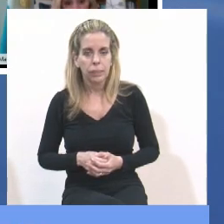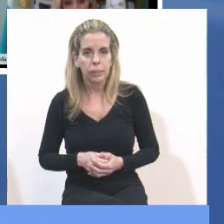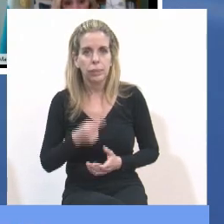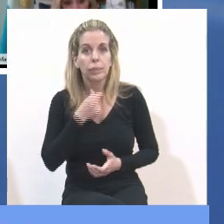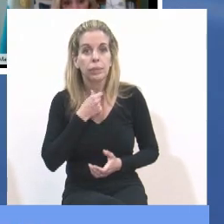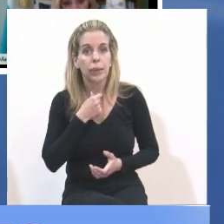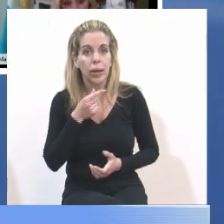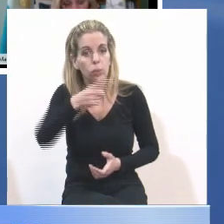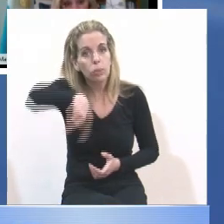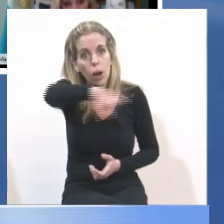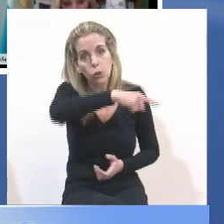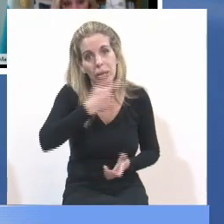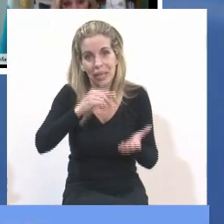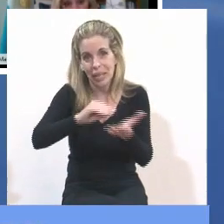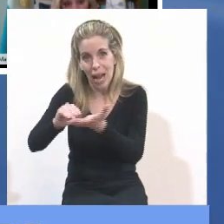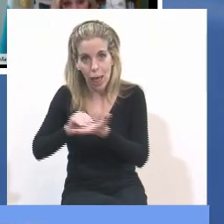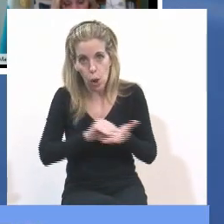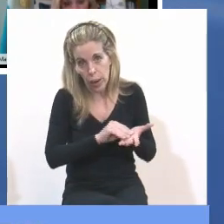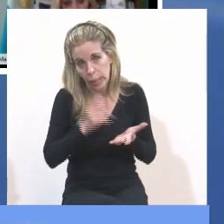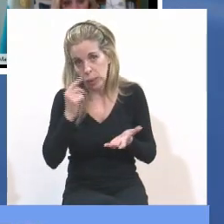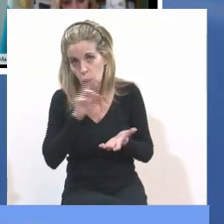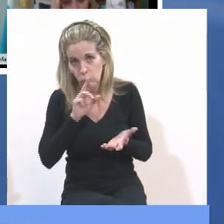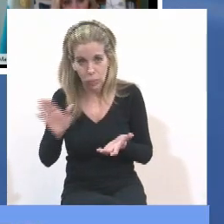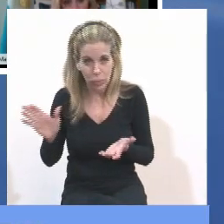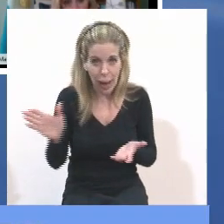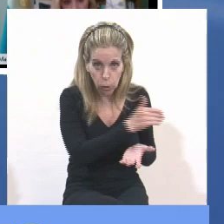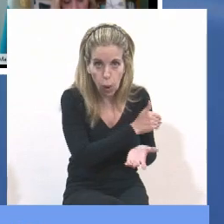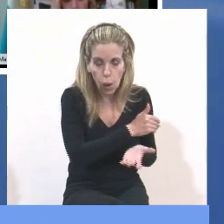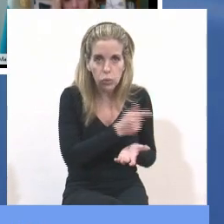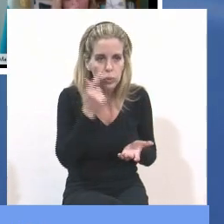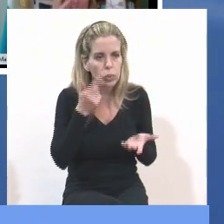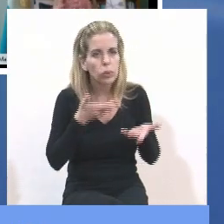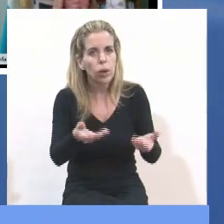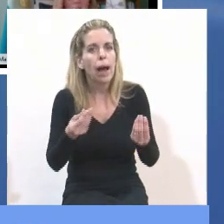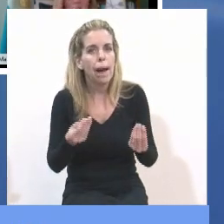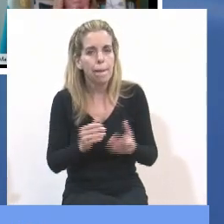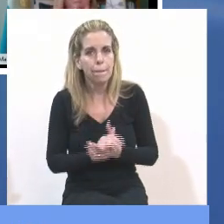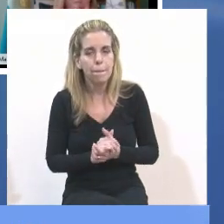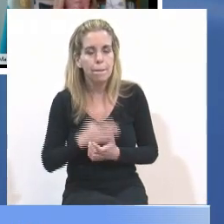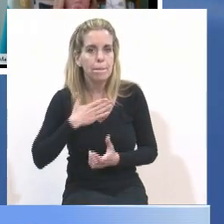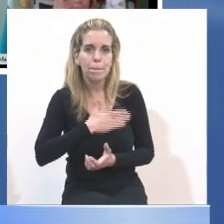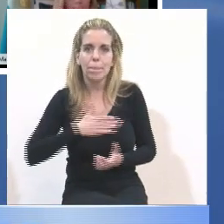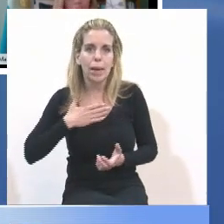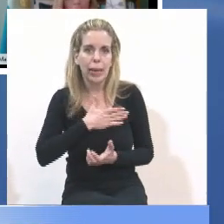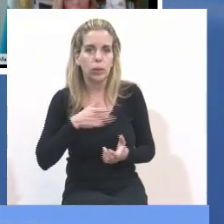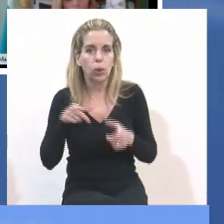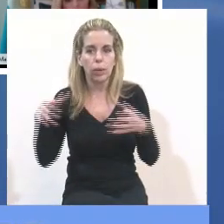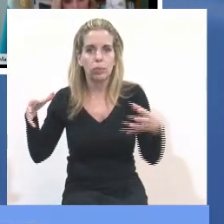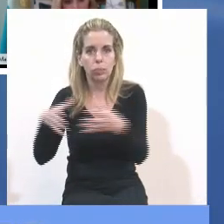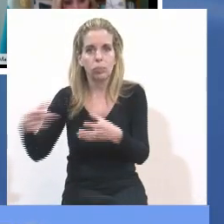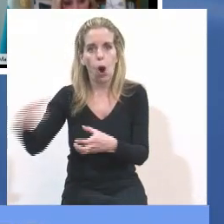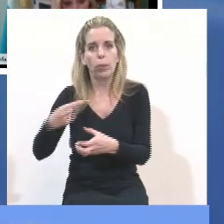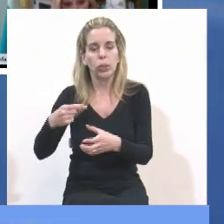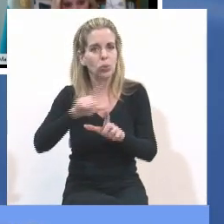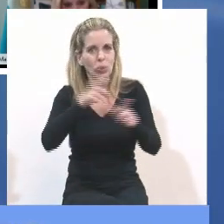Quiero invitarlos a todos los senadores y senadoras y realmente lamento mucho que la oposición no esté